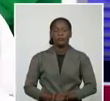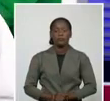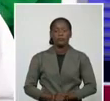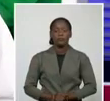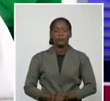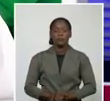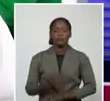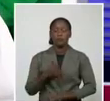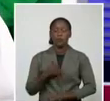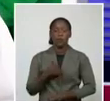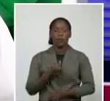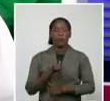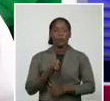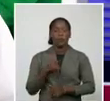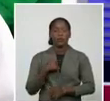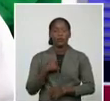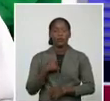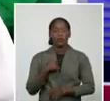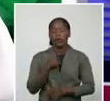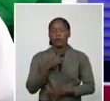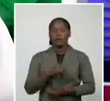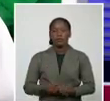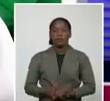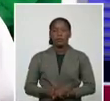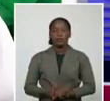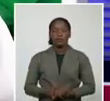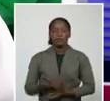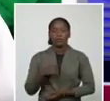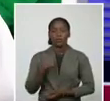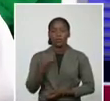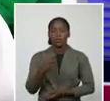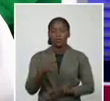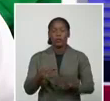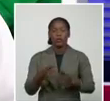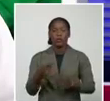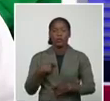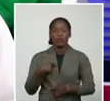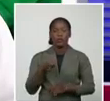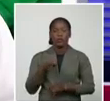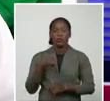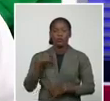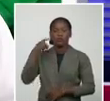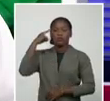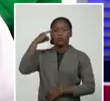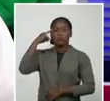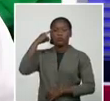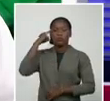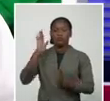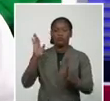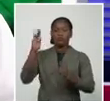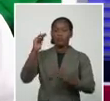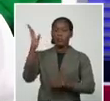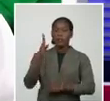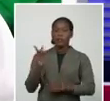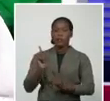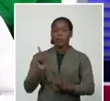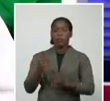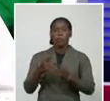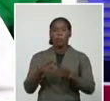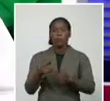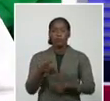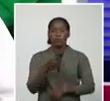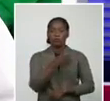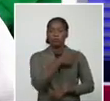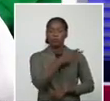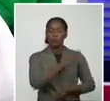querramos que el mundo tenga casos, tenga fallecidos, es que realmente son las estadísticas. Además, cuando usted va